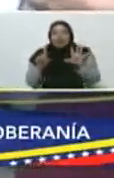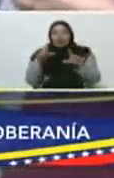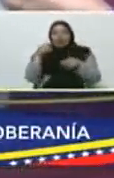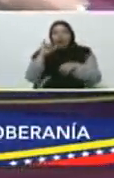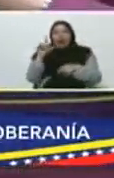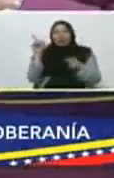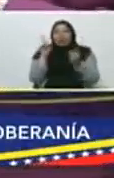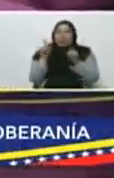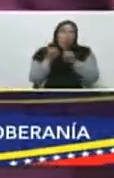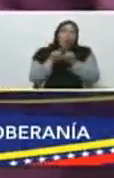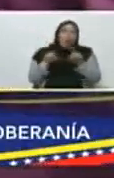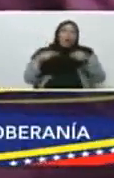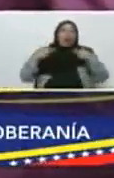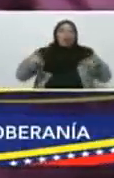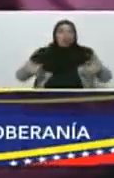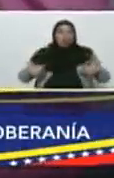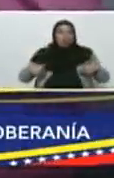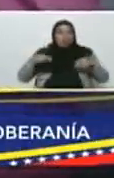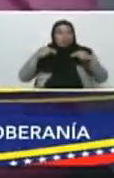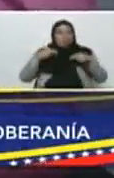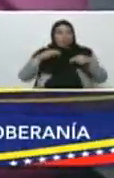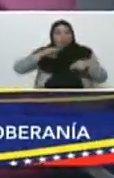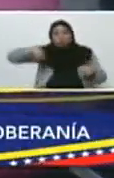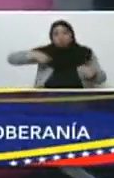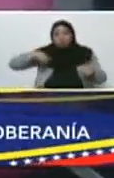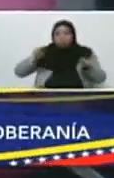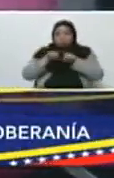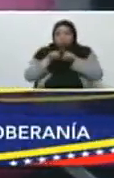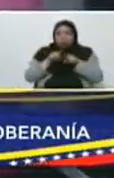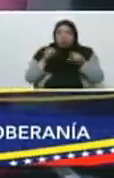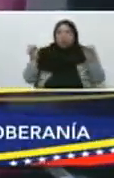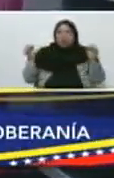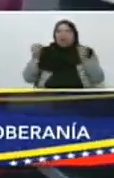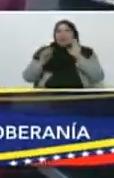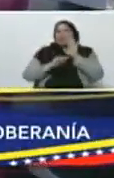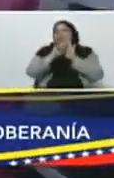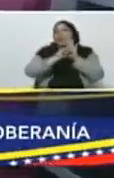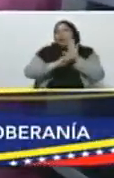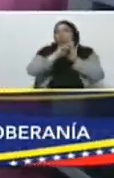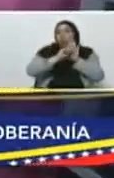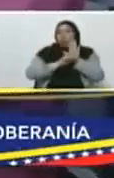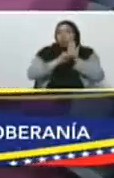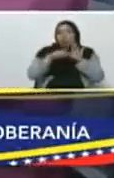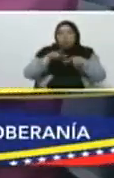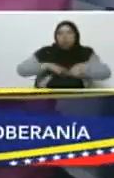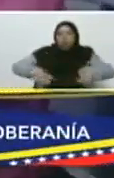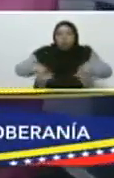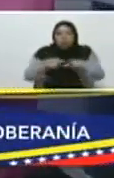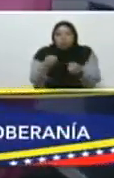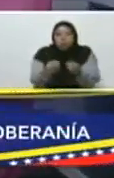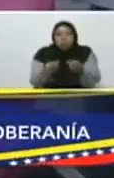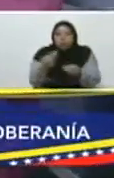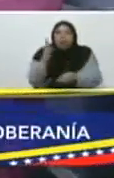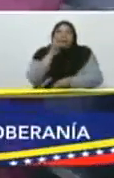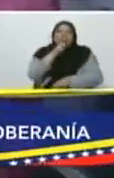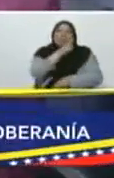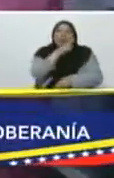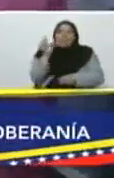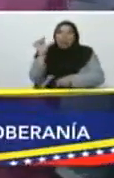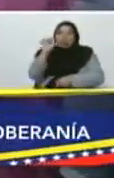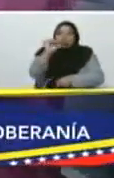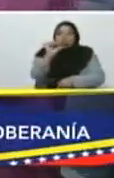Para que se multipliquen. Y una vez que ellas están creciendo... Este es un lugar de cultivo de la célula madre. Este es un lugar...